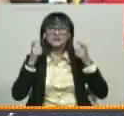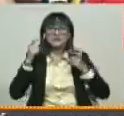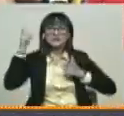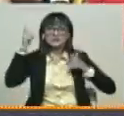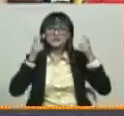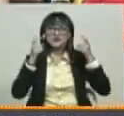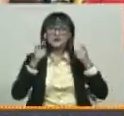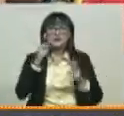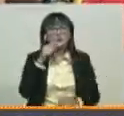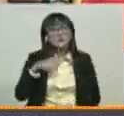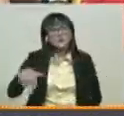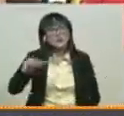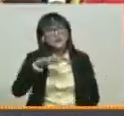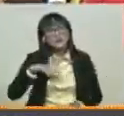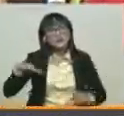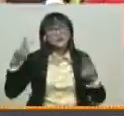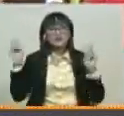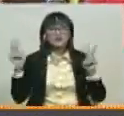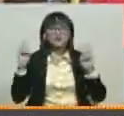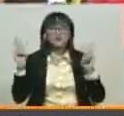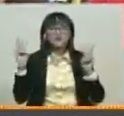Chávez, pueblo victorioso.